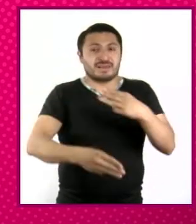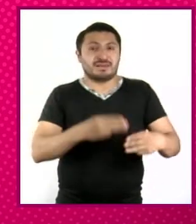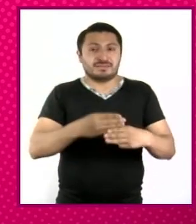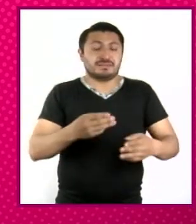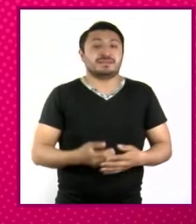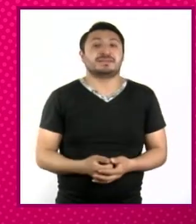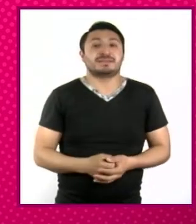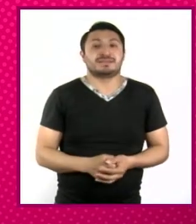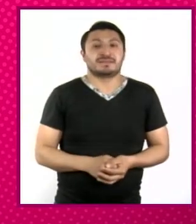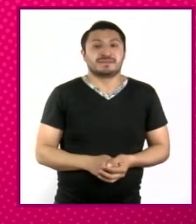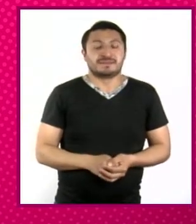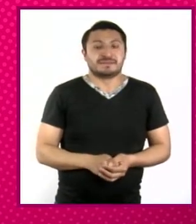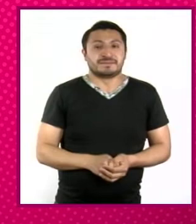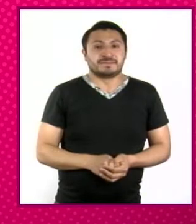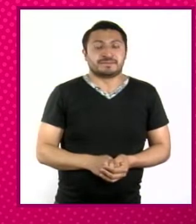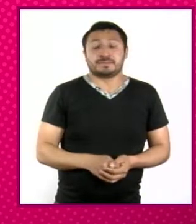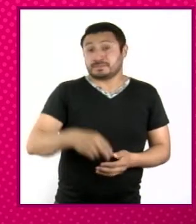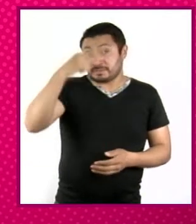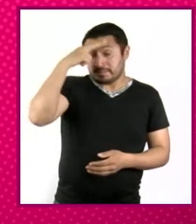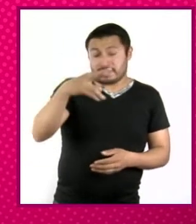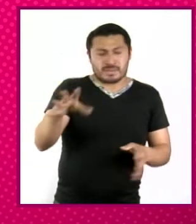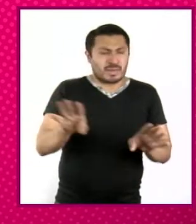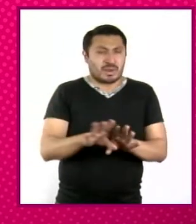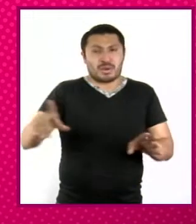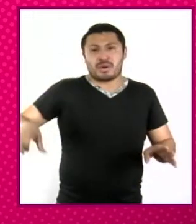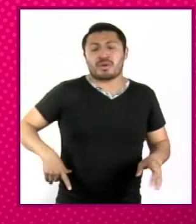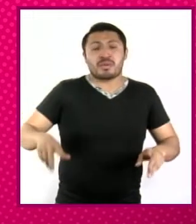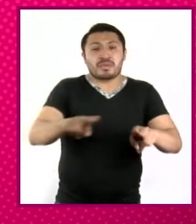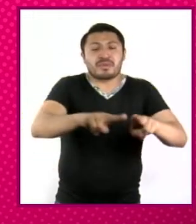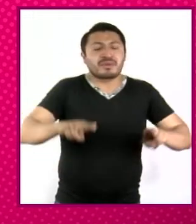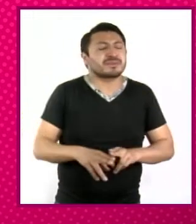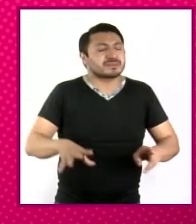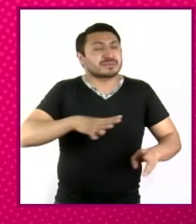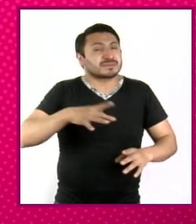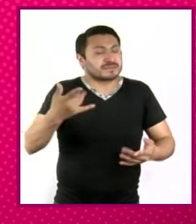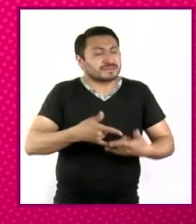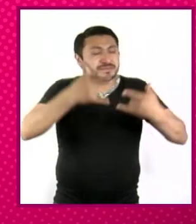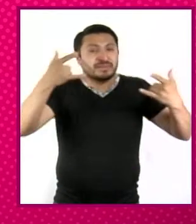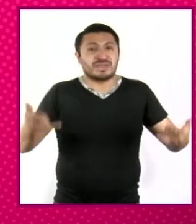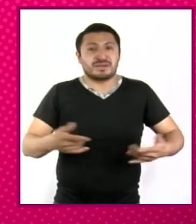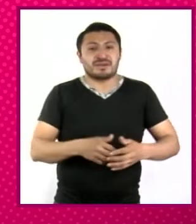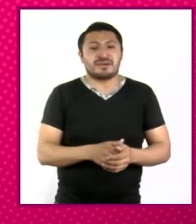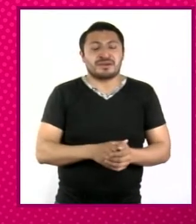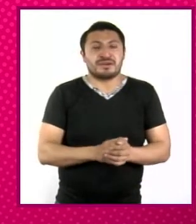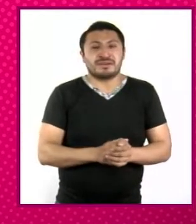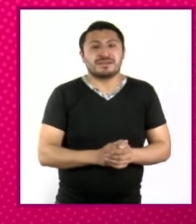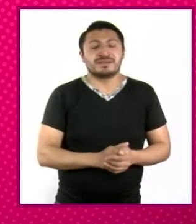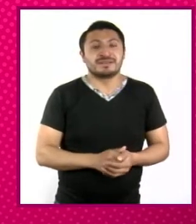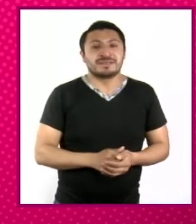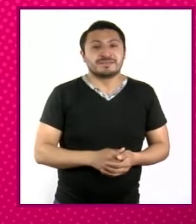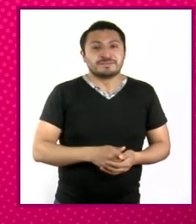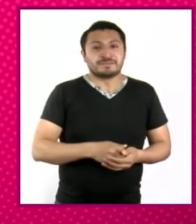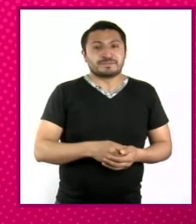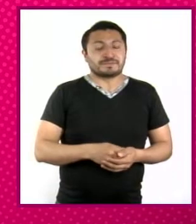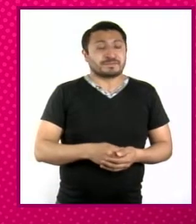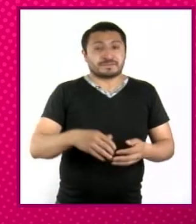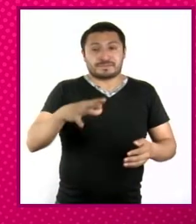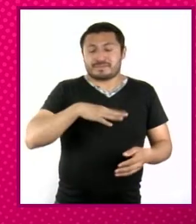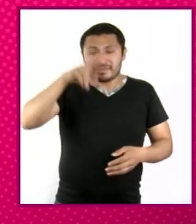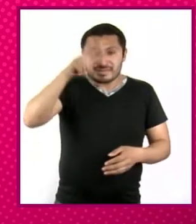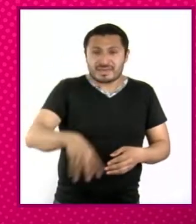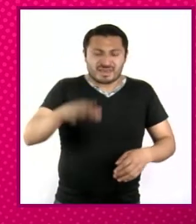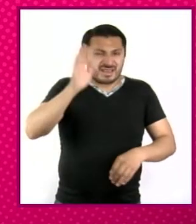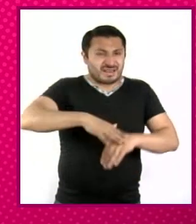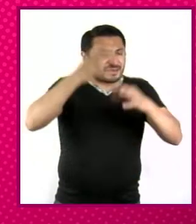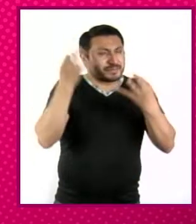nos vamos a ceñir a México como un estado-nación donde tiene una historia que empieza aquí y termina acá, sino en realidad una manera más amplia